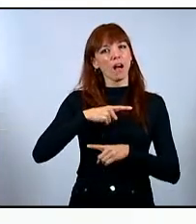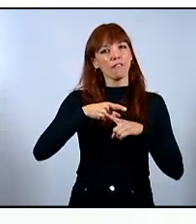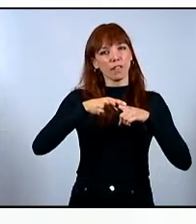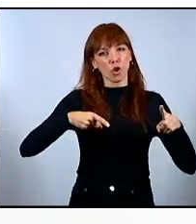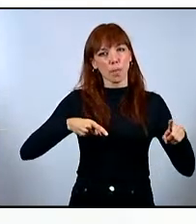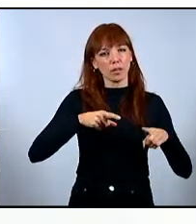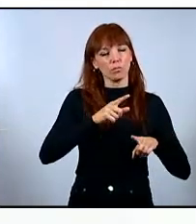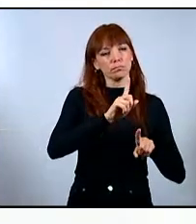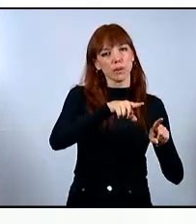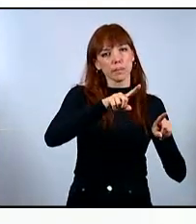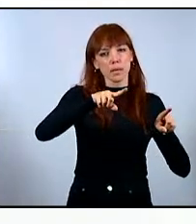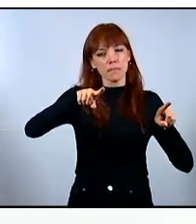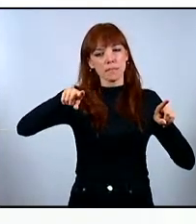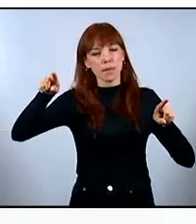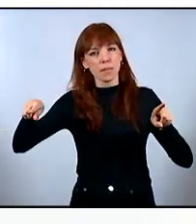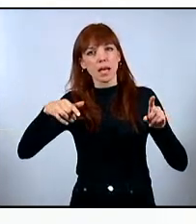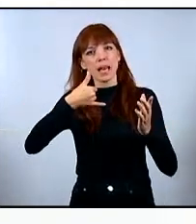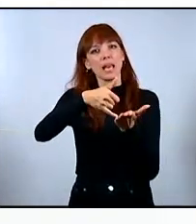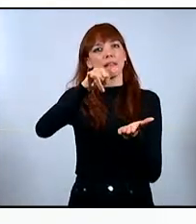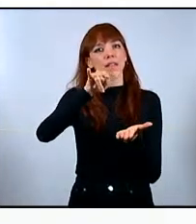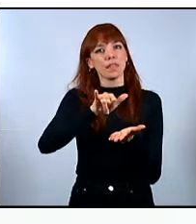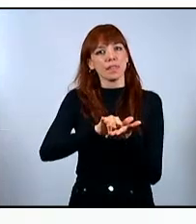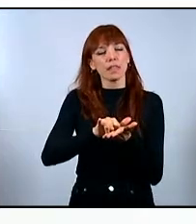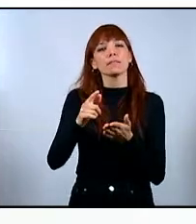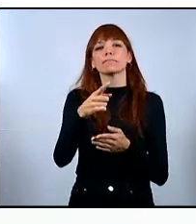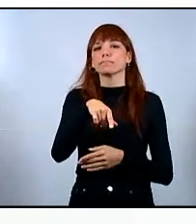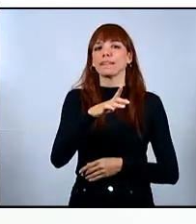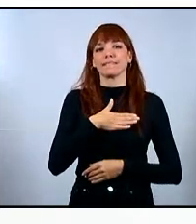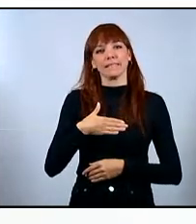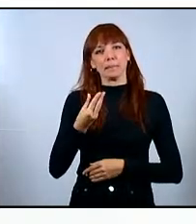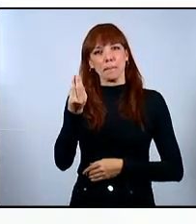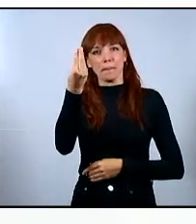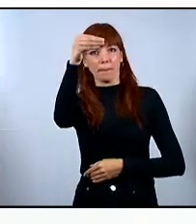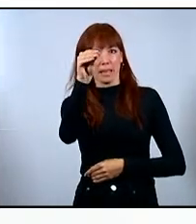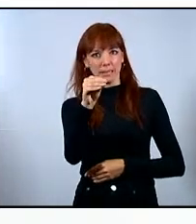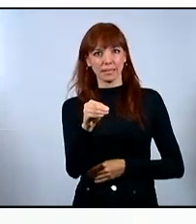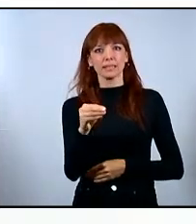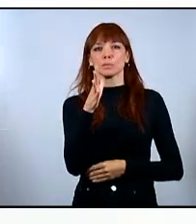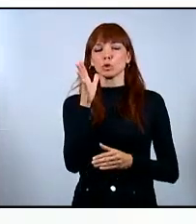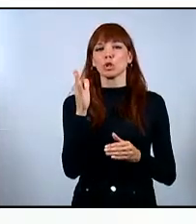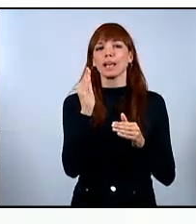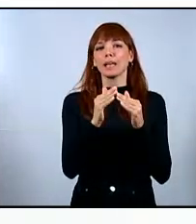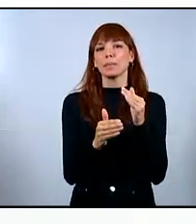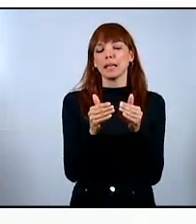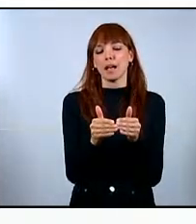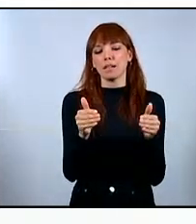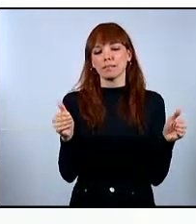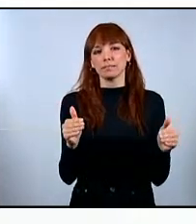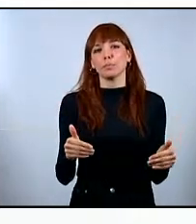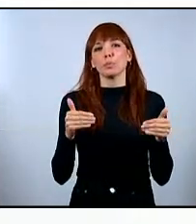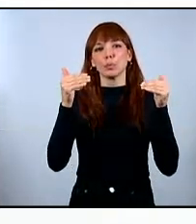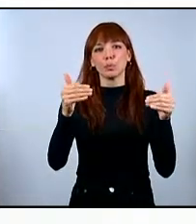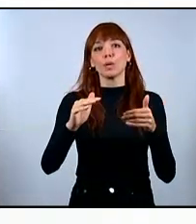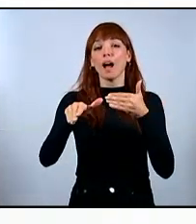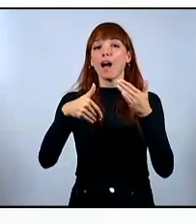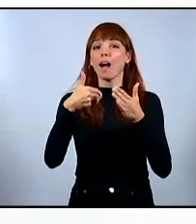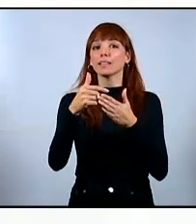liquidez de los contribuyentes y hemos ampliado el límite exento para presentar garantías hasta los 100.000